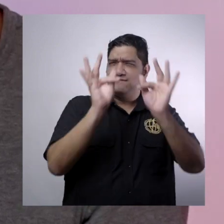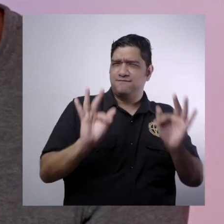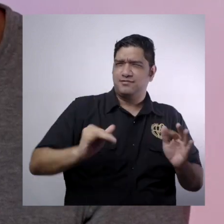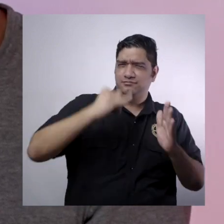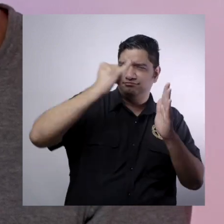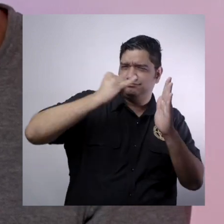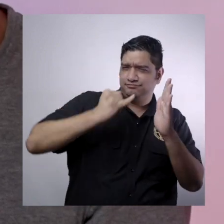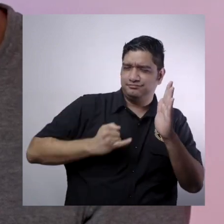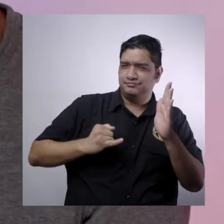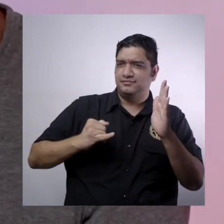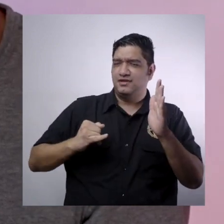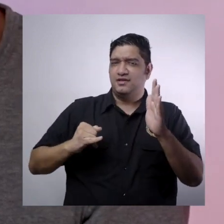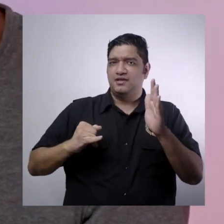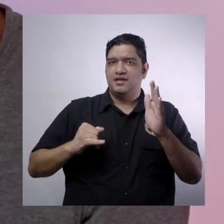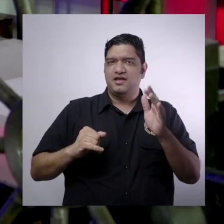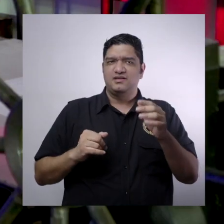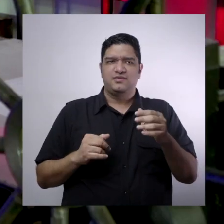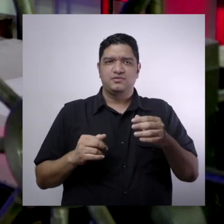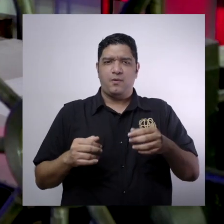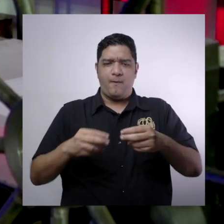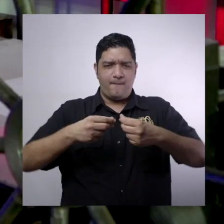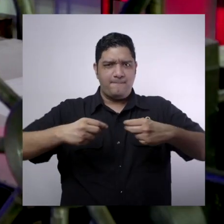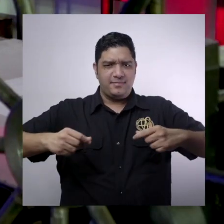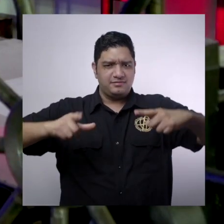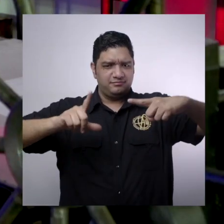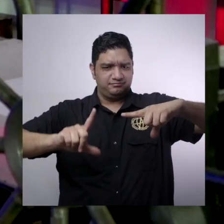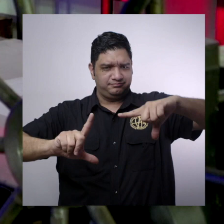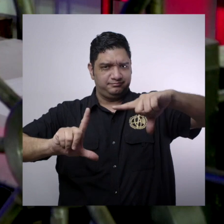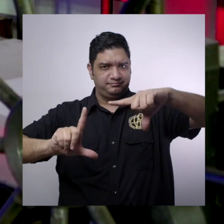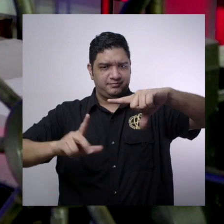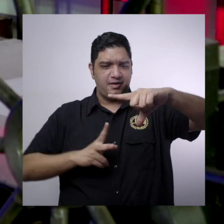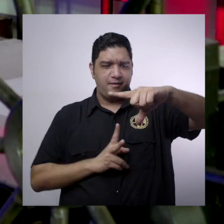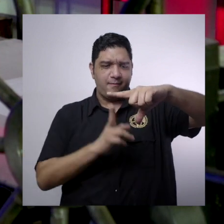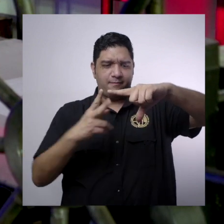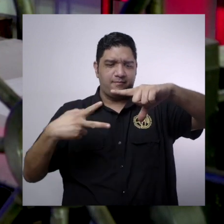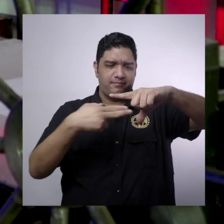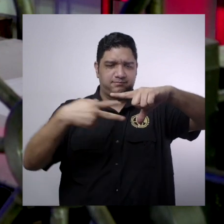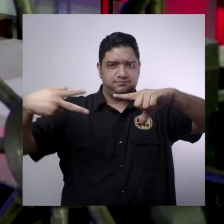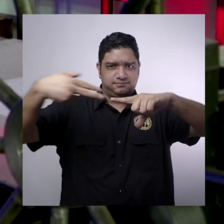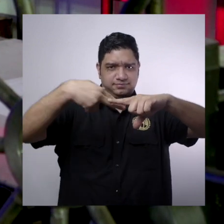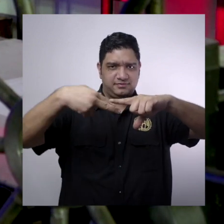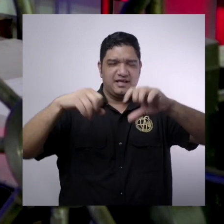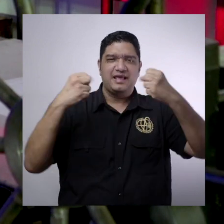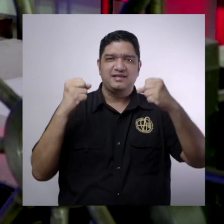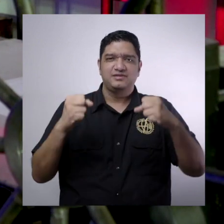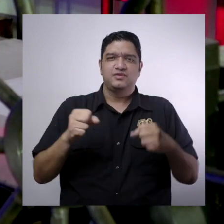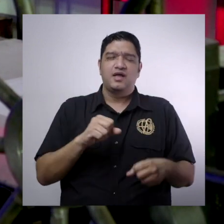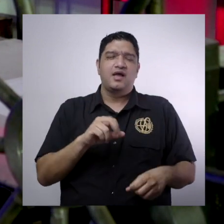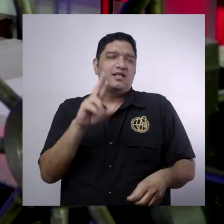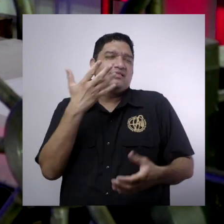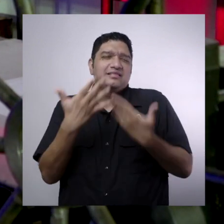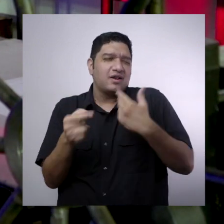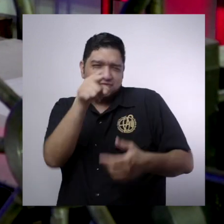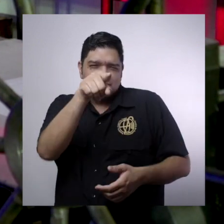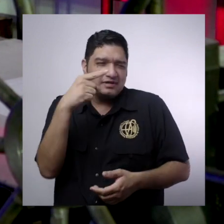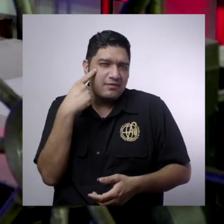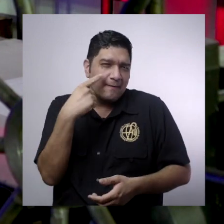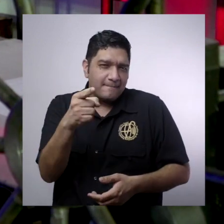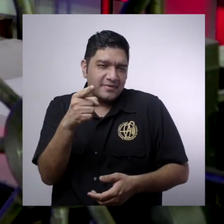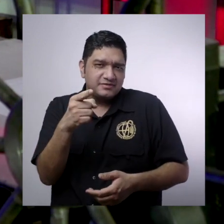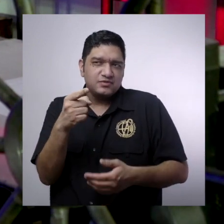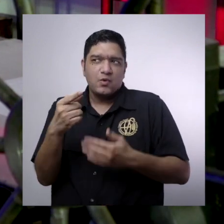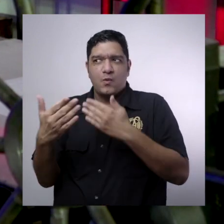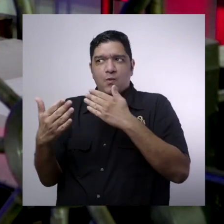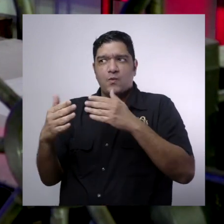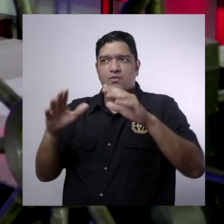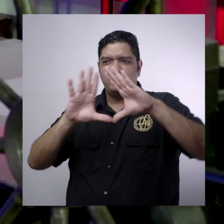en el Boulevard Liberación, que se llamaba Montículo y Culebra, y el que está a